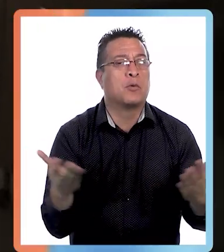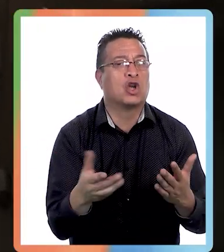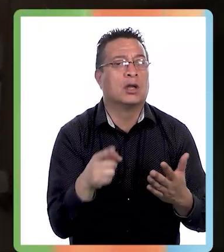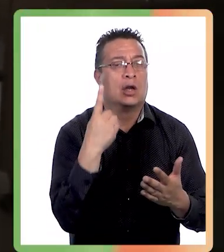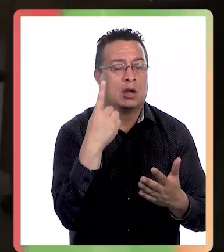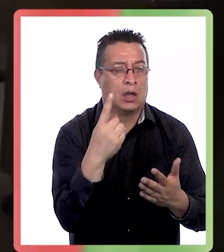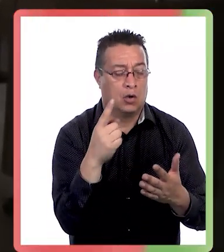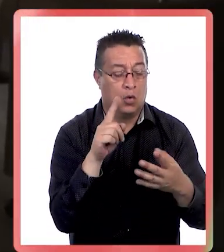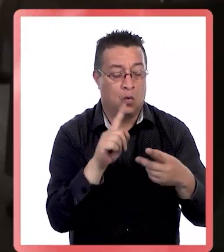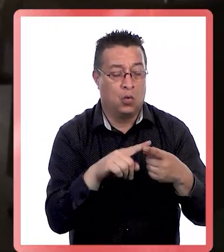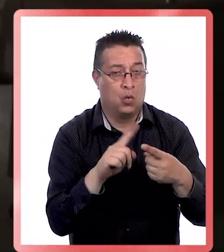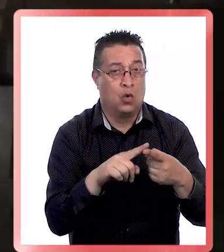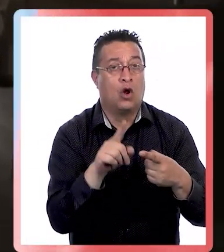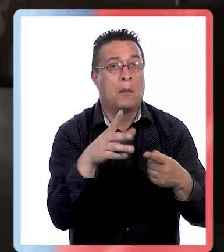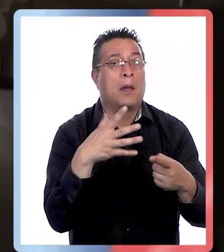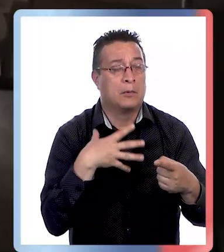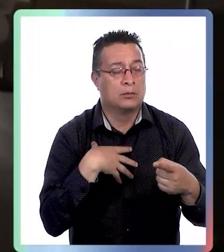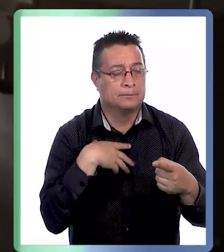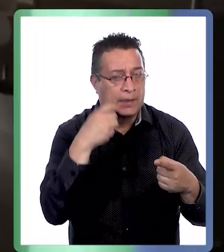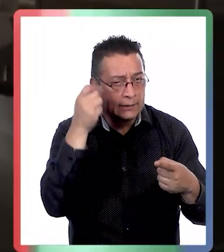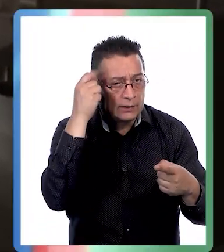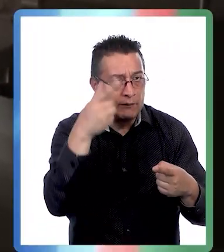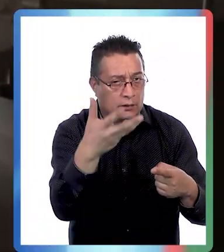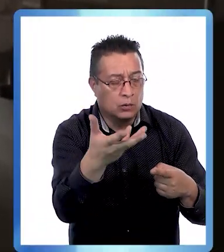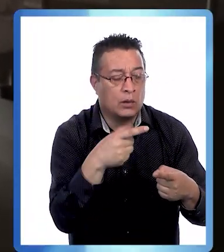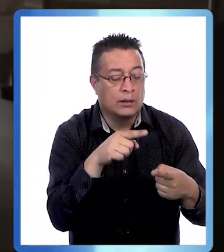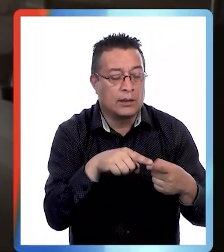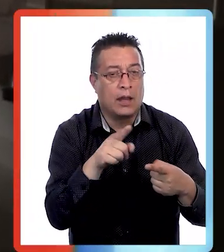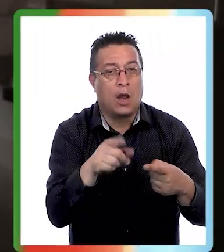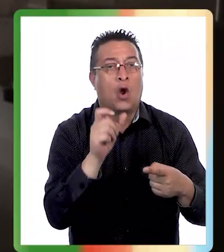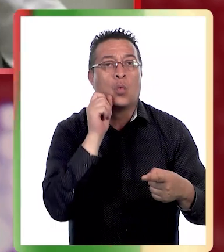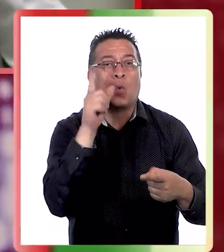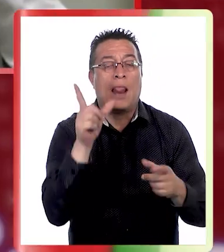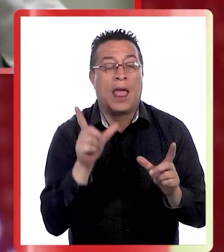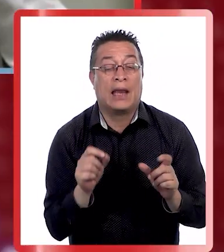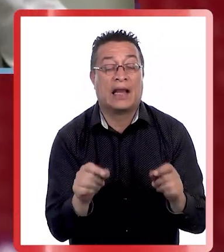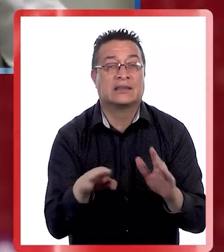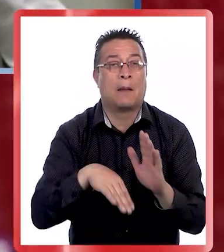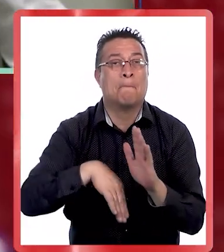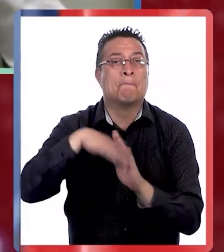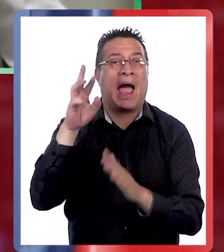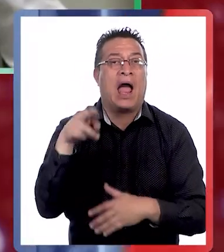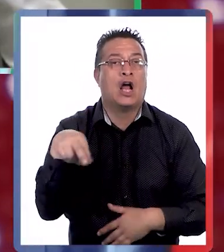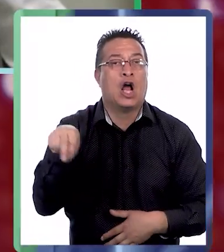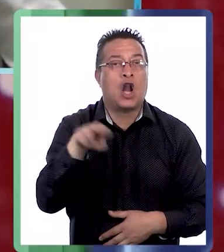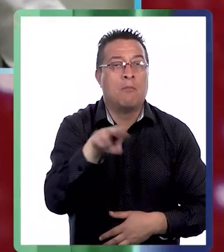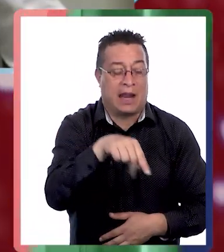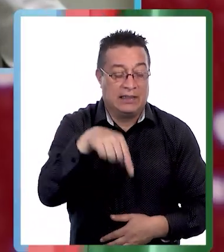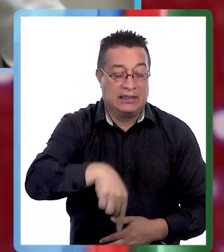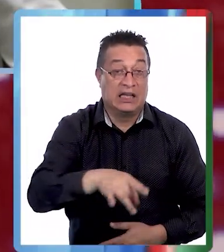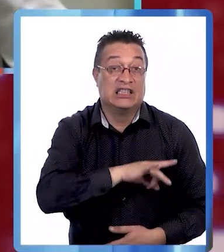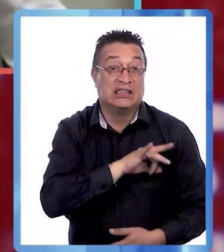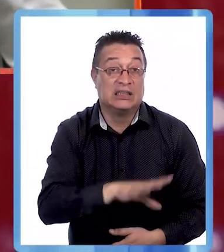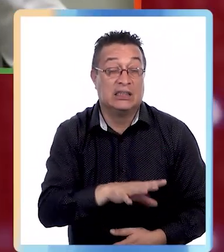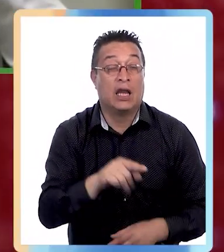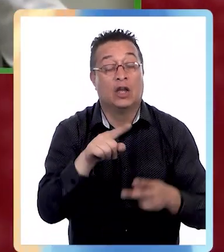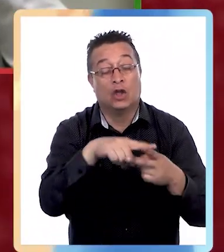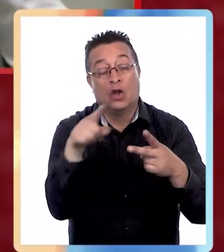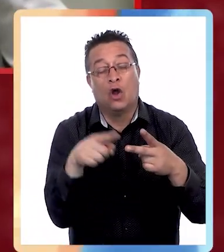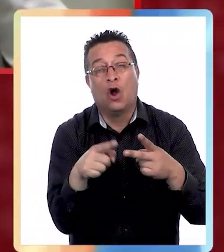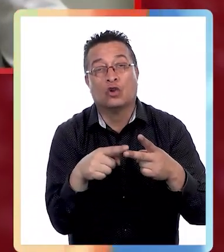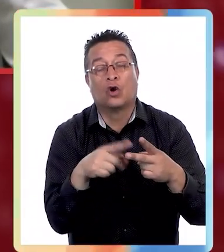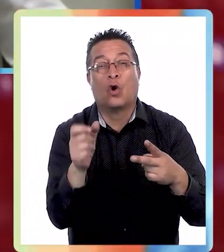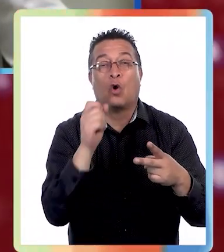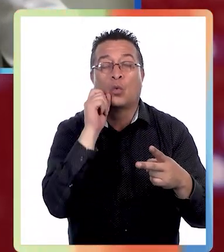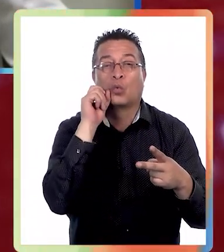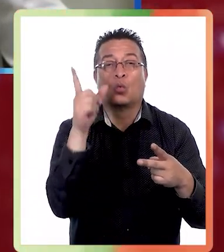lado me gustaría saber cuáles son los cánceres más frecuentes que uno está quizás habituado a ver en Chile y por otro lado, quizás